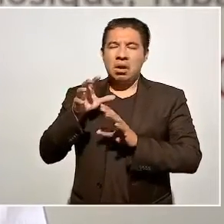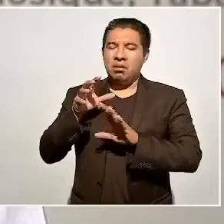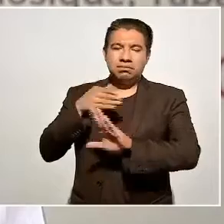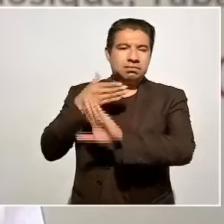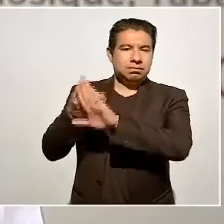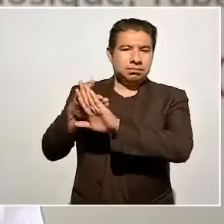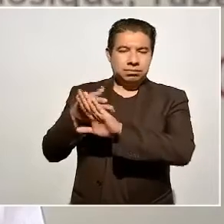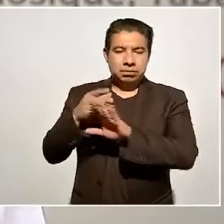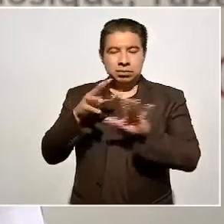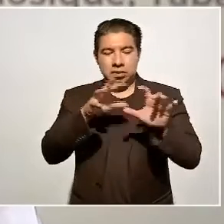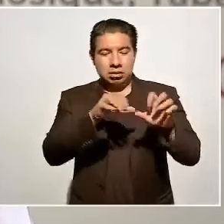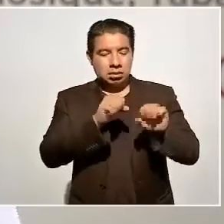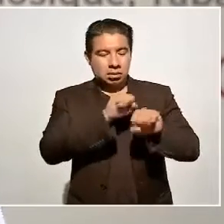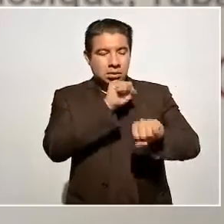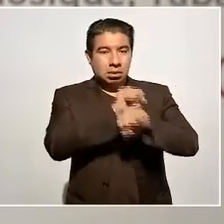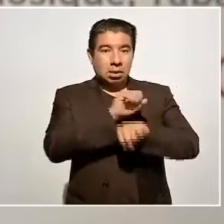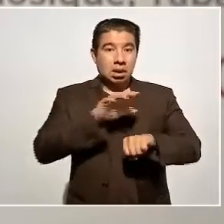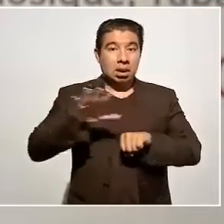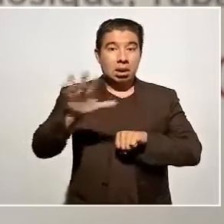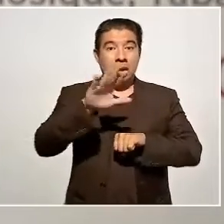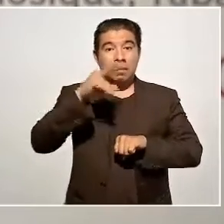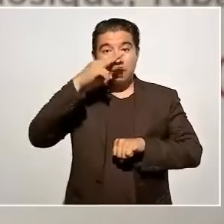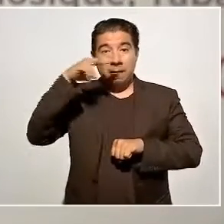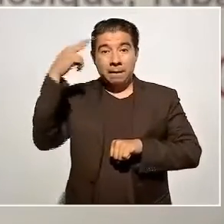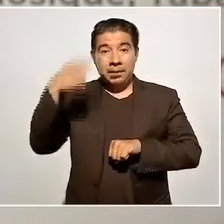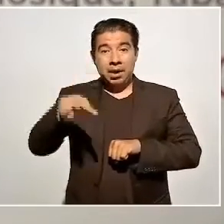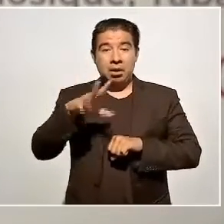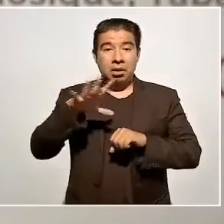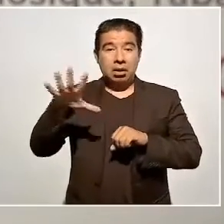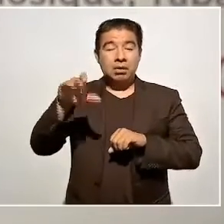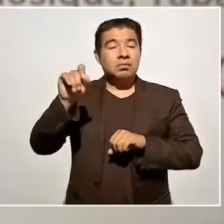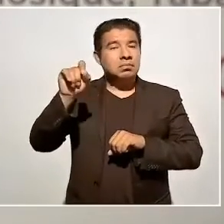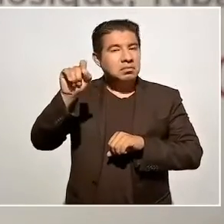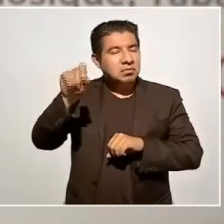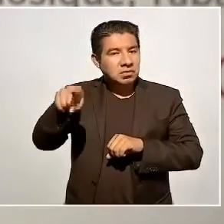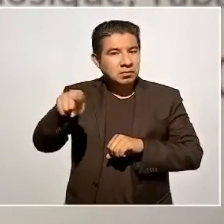los detienen en Palacio Nacional. Ahí